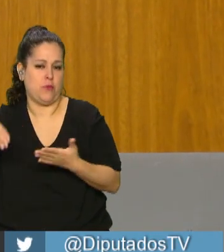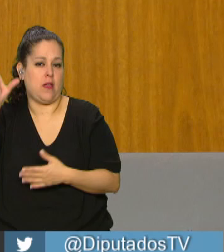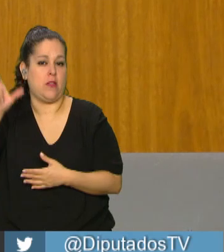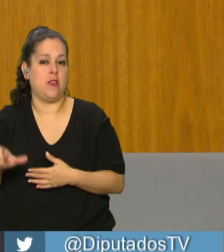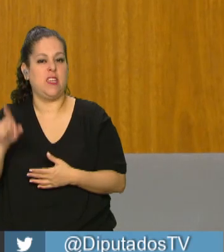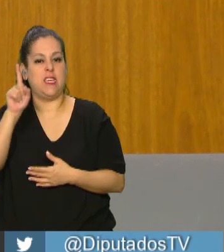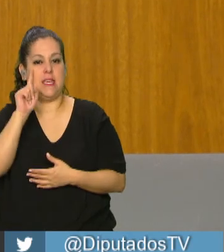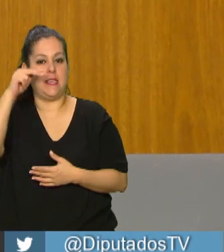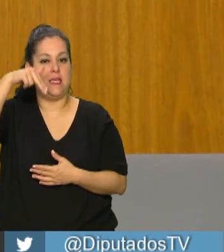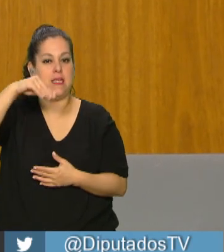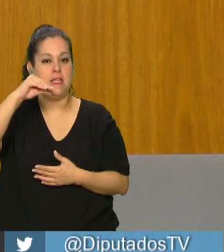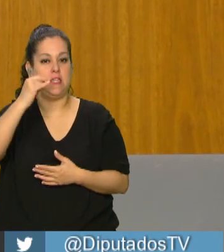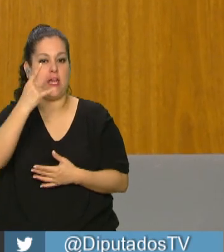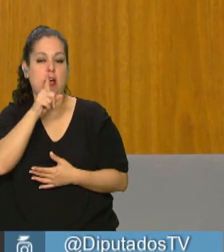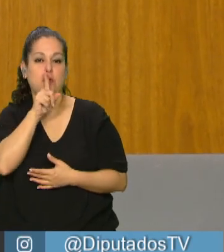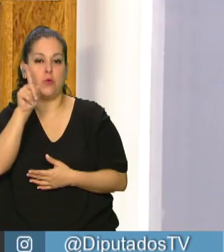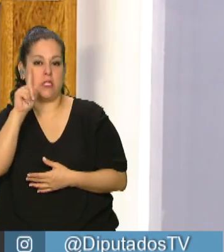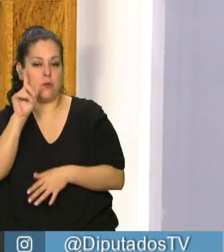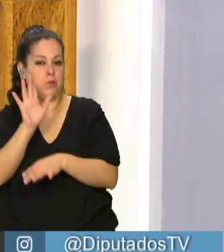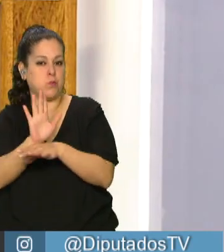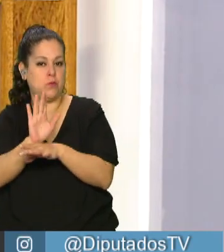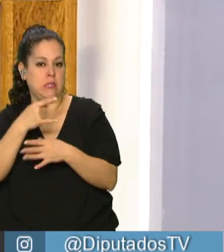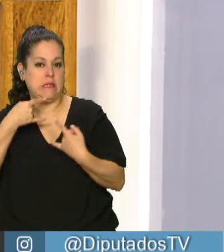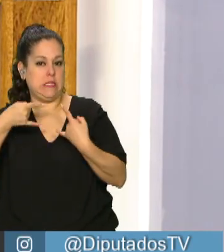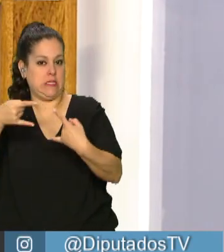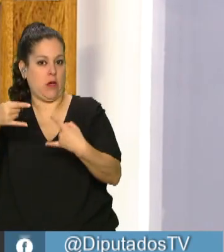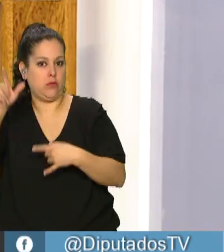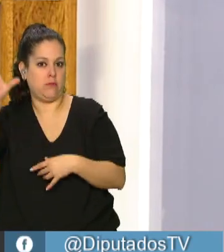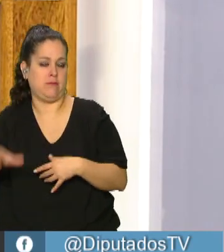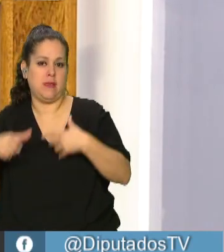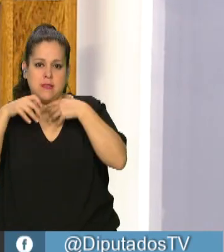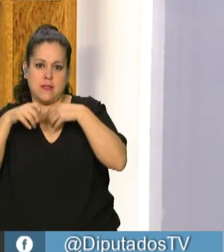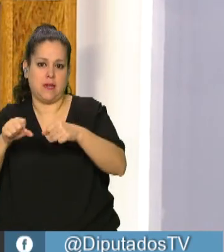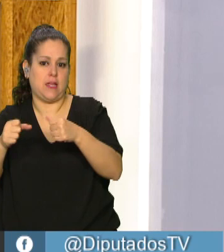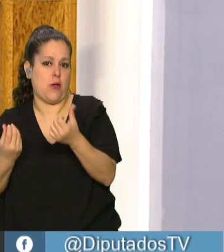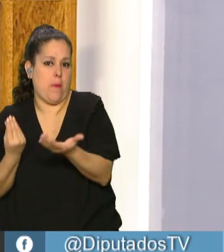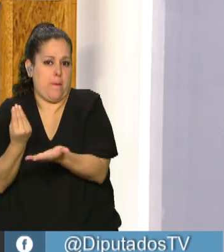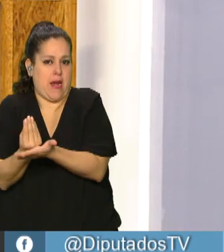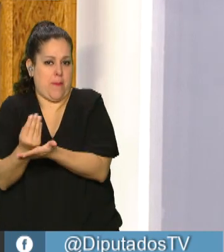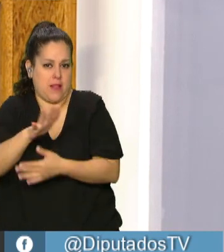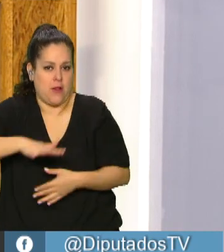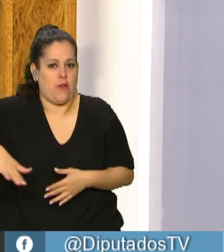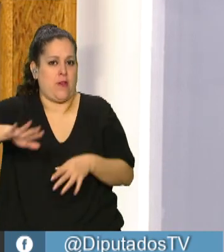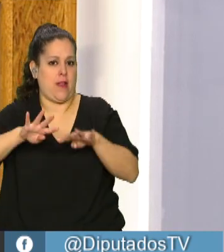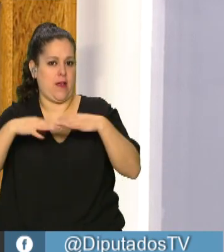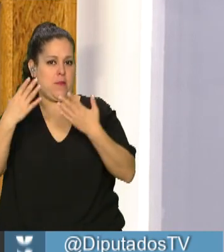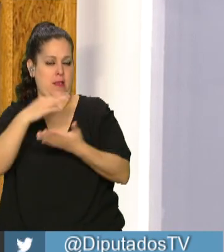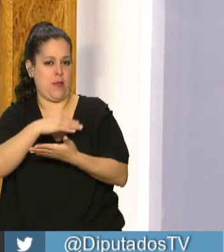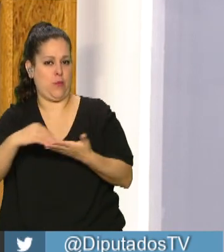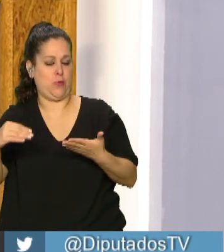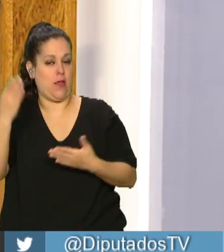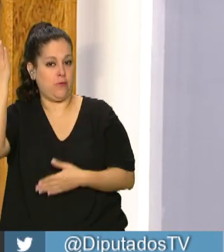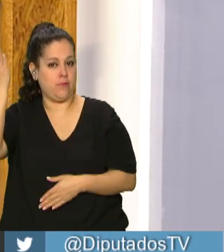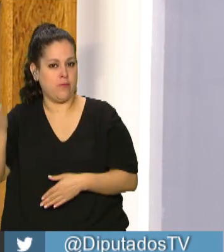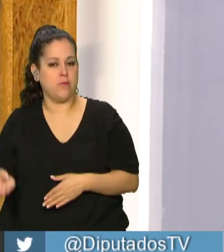Eugenio Inchausti, quien es secretario parlamentario, uno de los cargos más importantes que hay de la Cámara de Diputados, y que